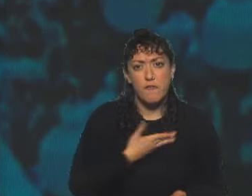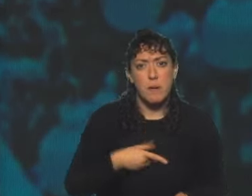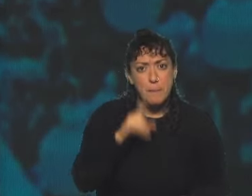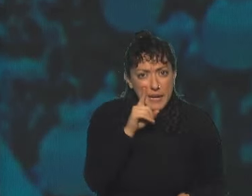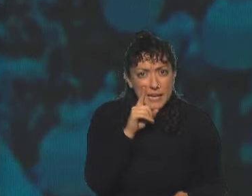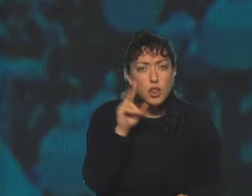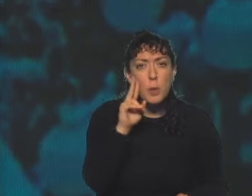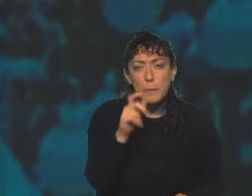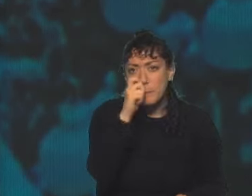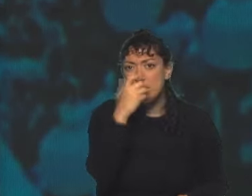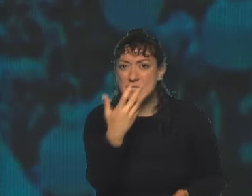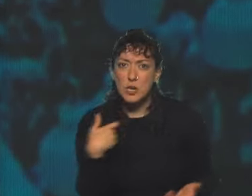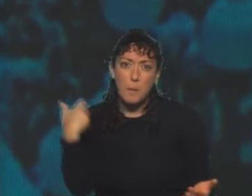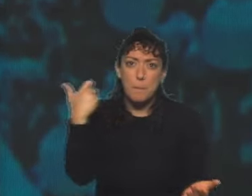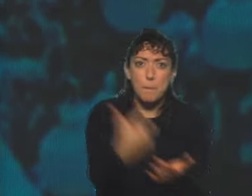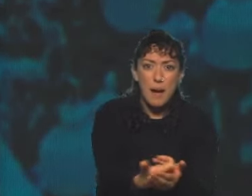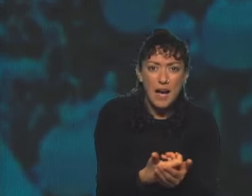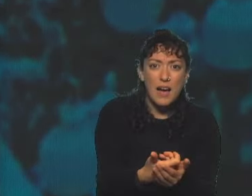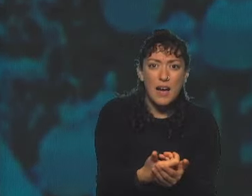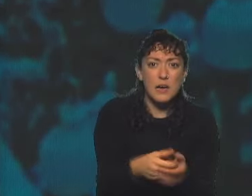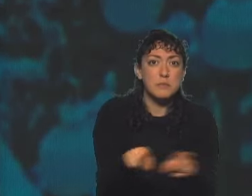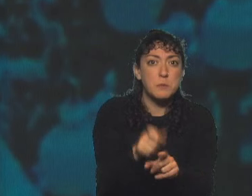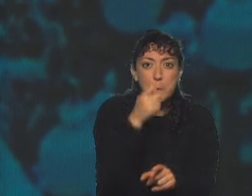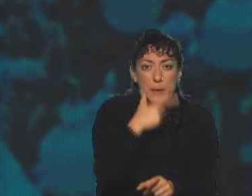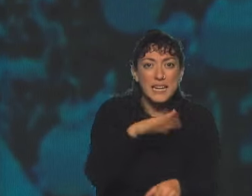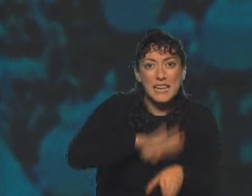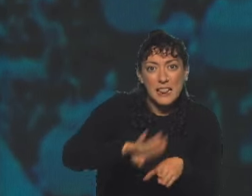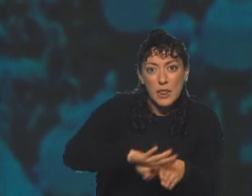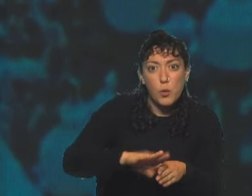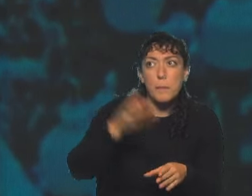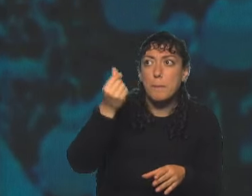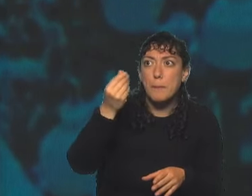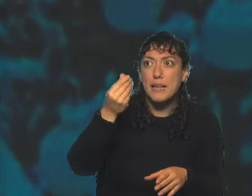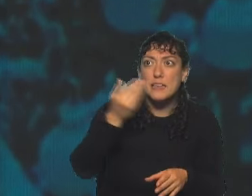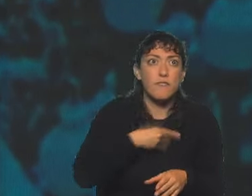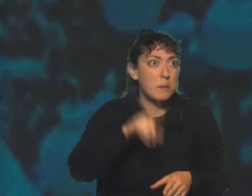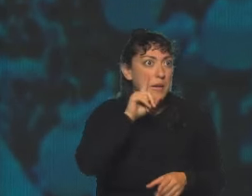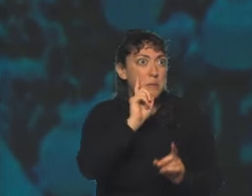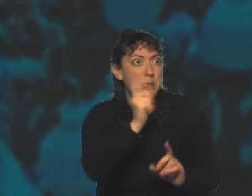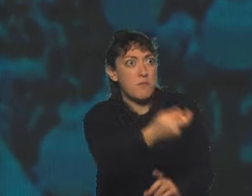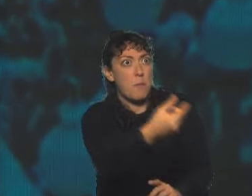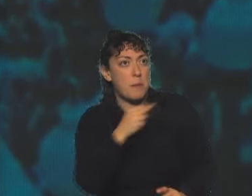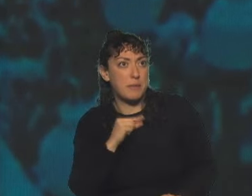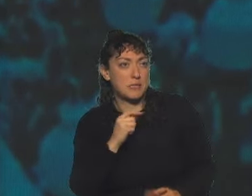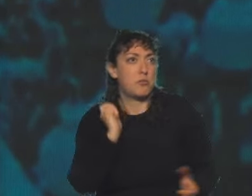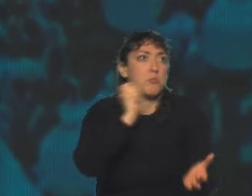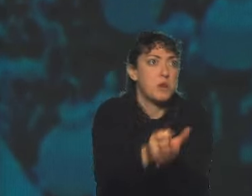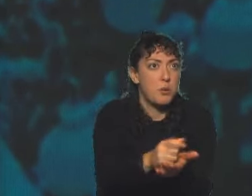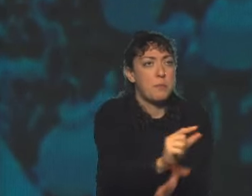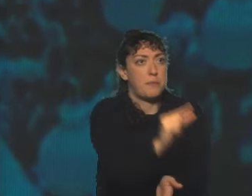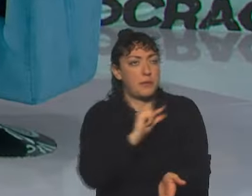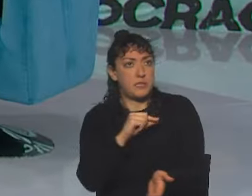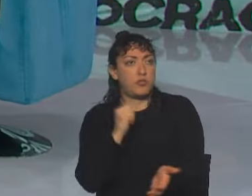en el 2025 la deuda que dejó Macri con plata que nos da el fondo. Y a partir del